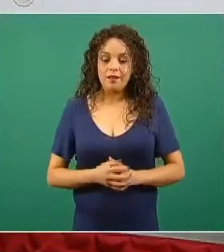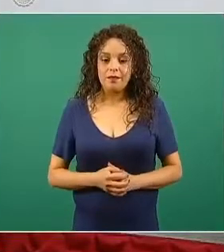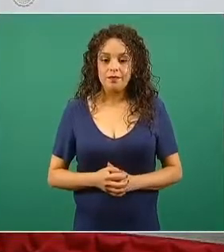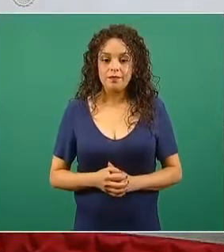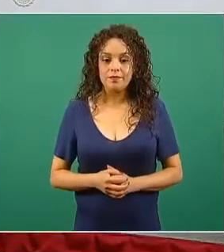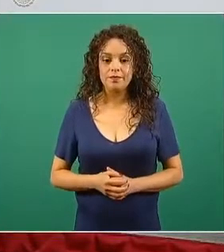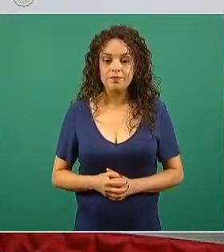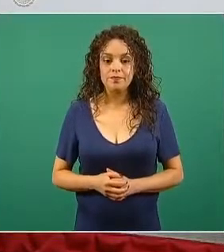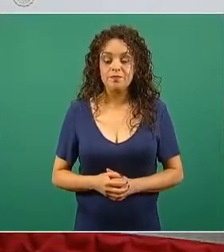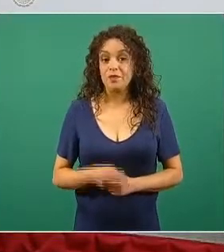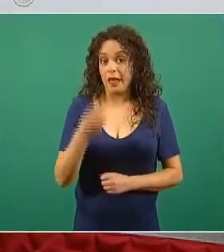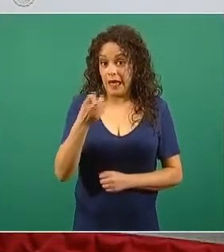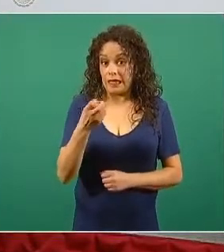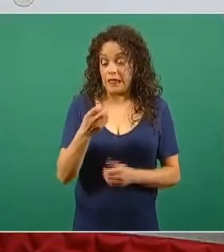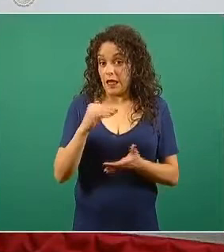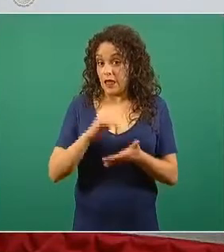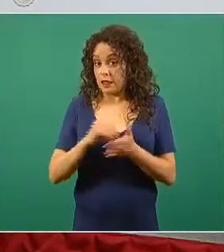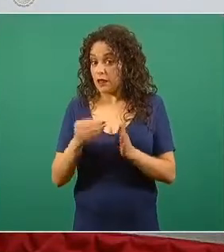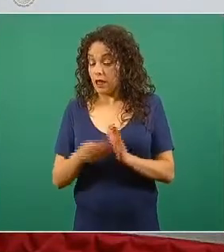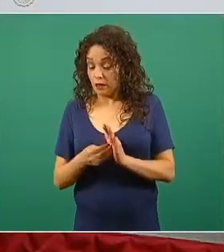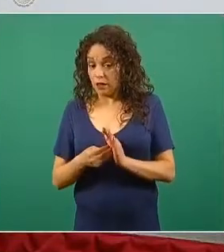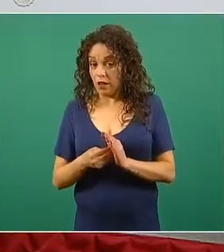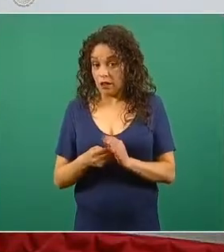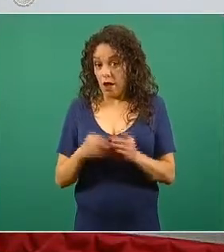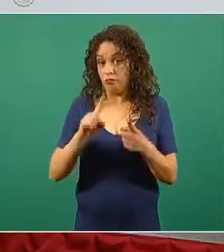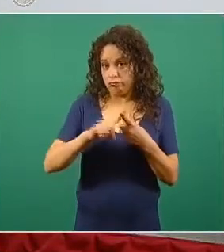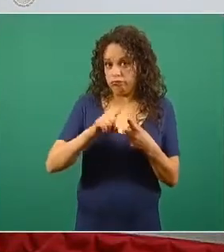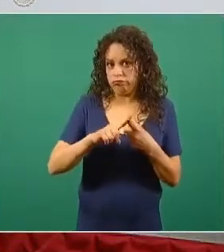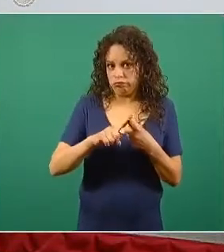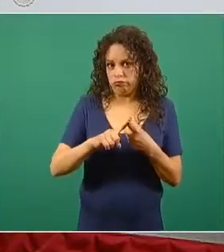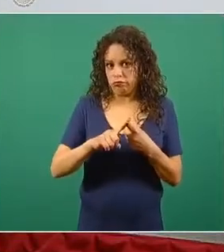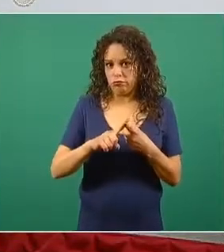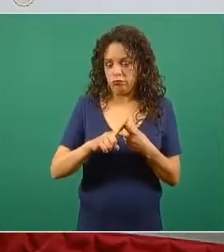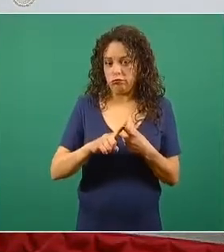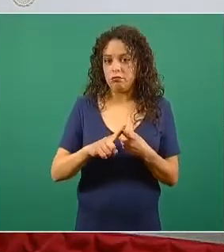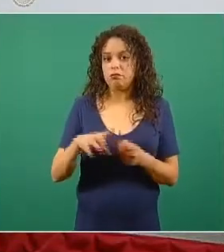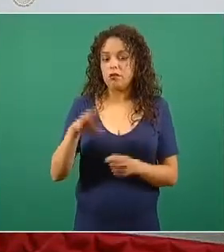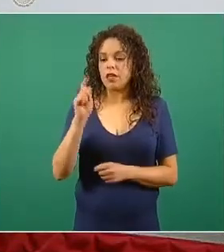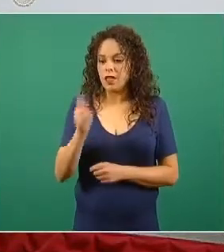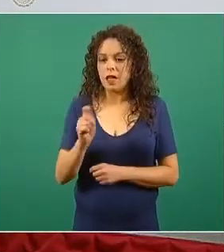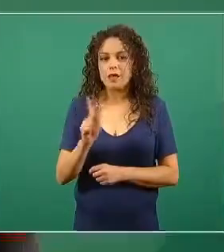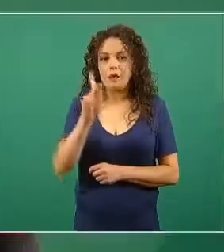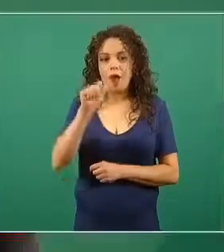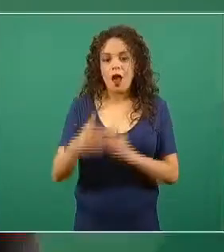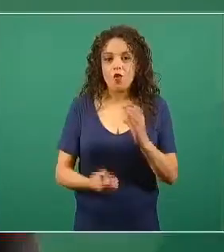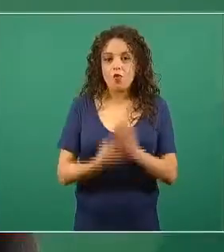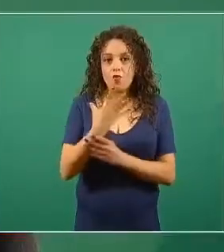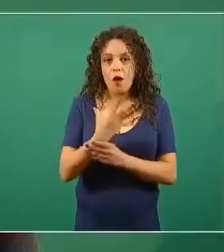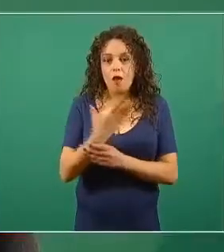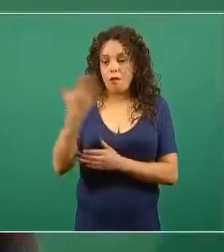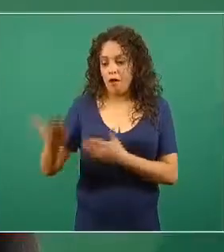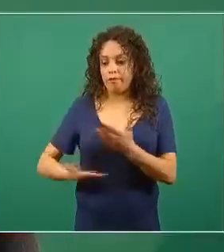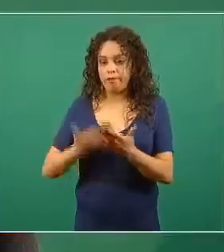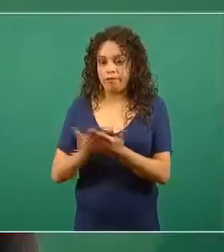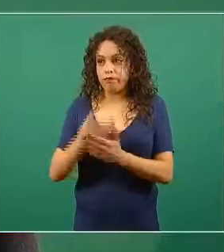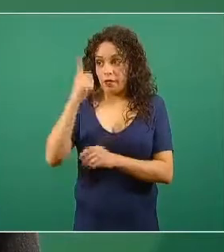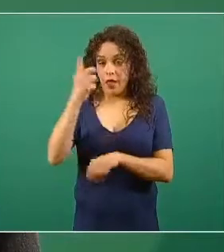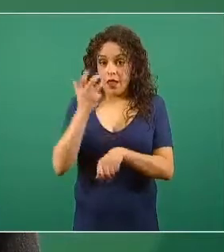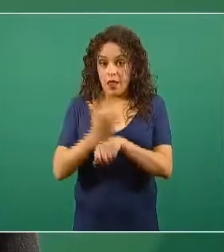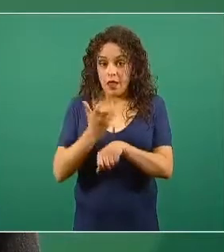las estrategias, de estas estrategias que en su momento están en este nuevo plan que Estados Unidos presentó para